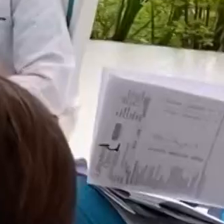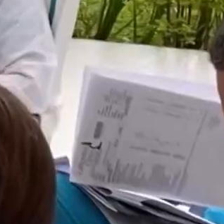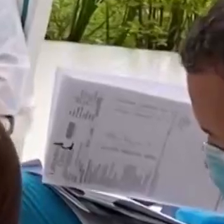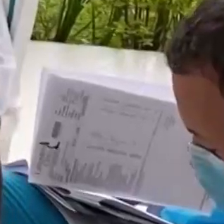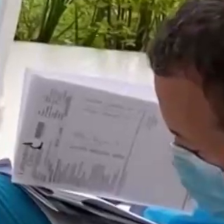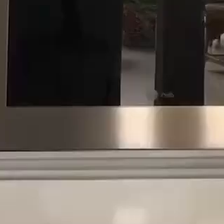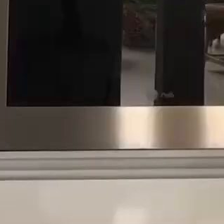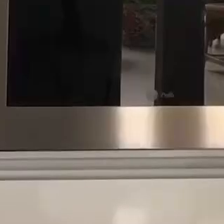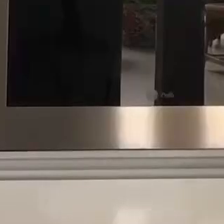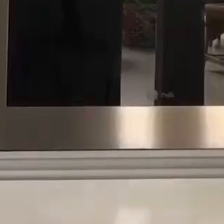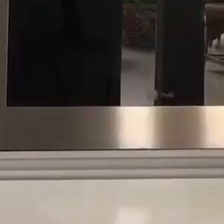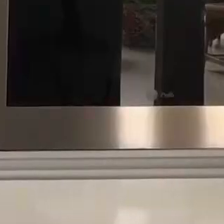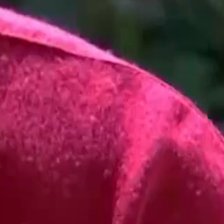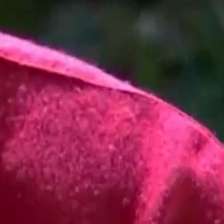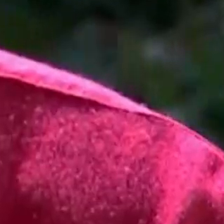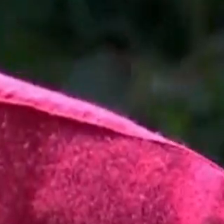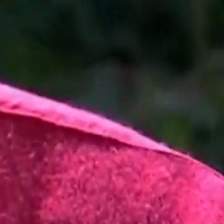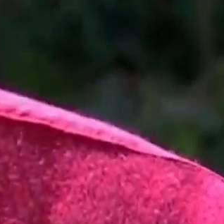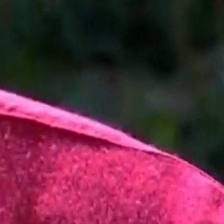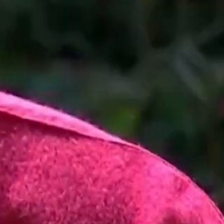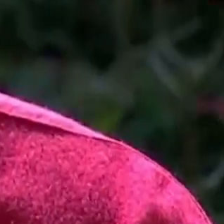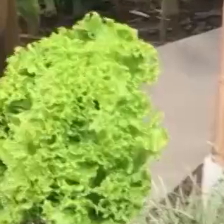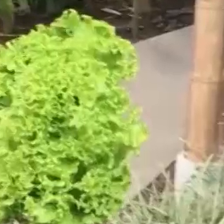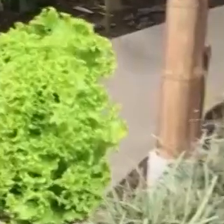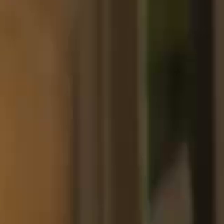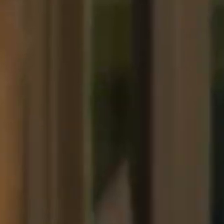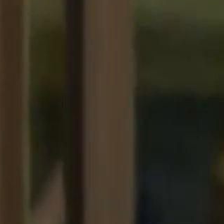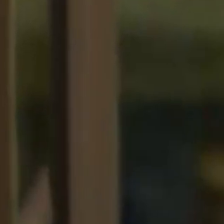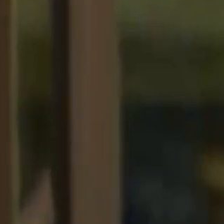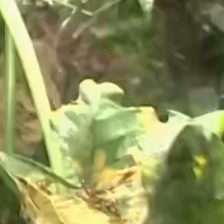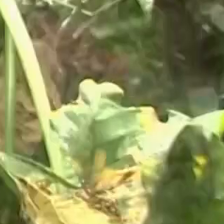por eso son conexiones